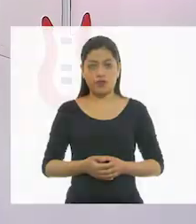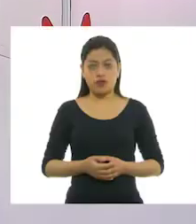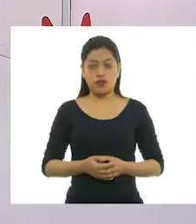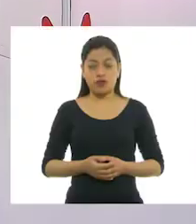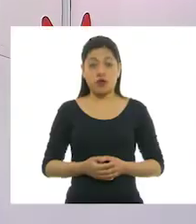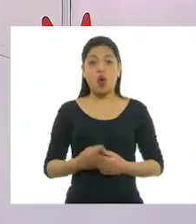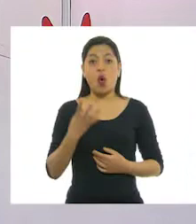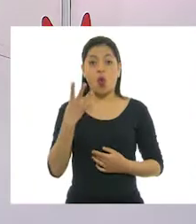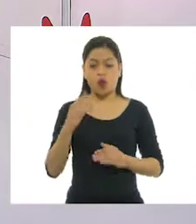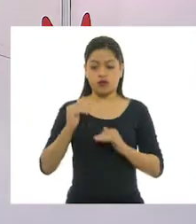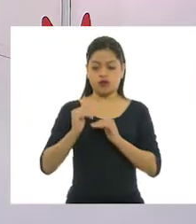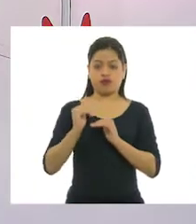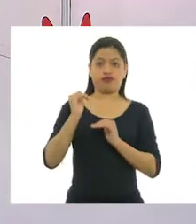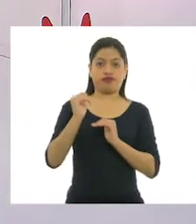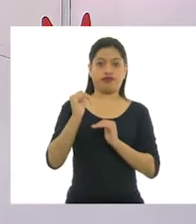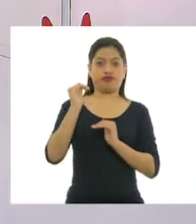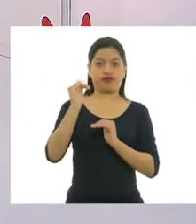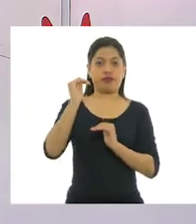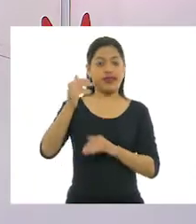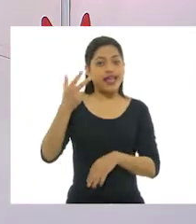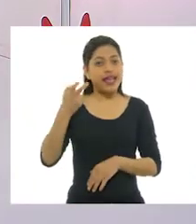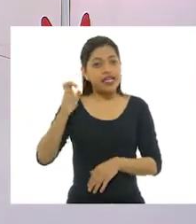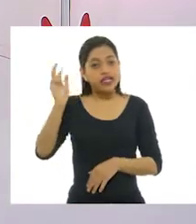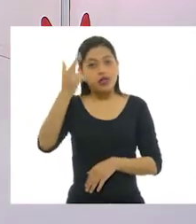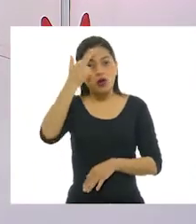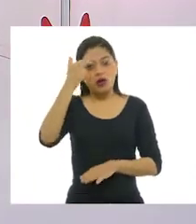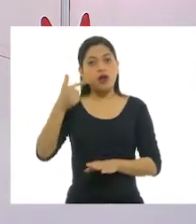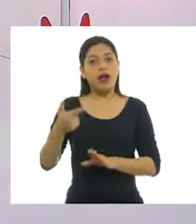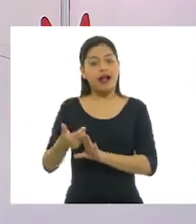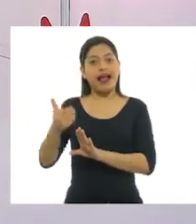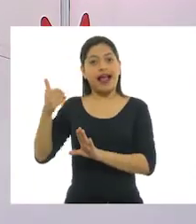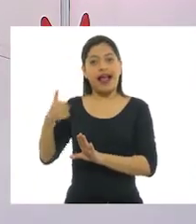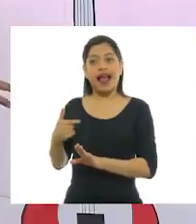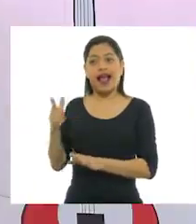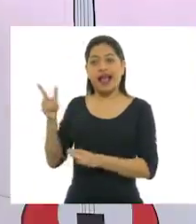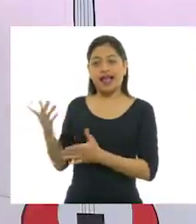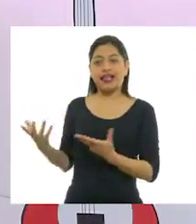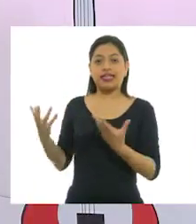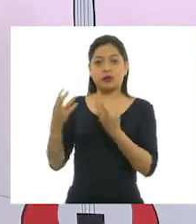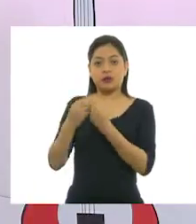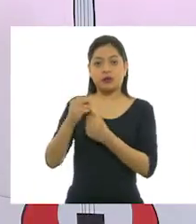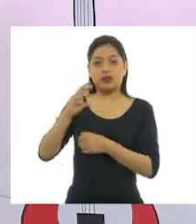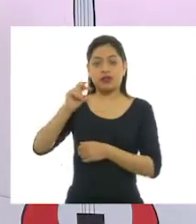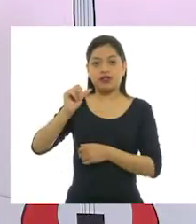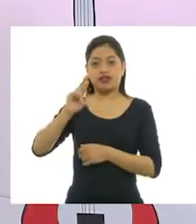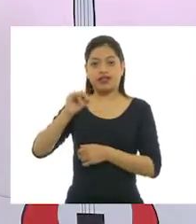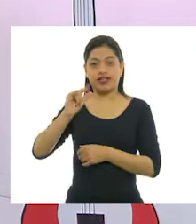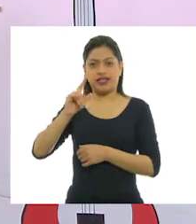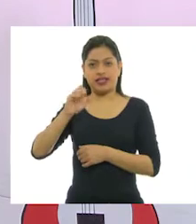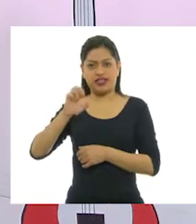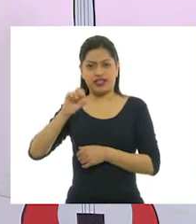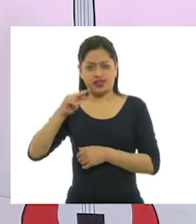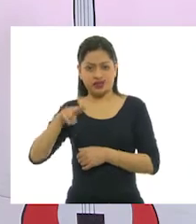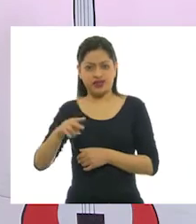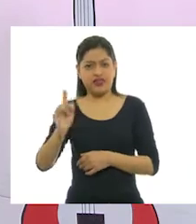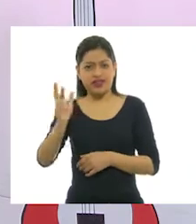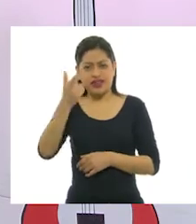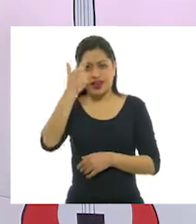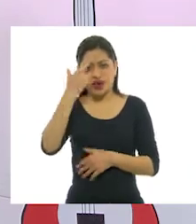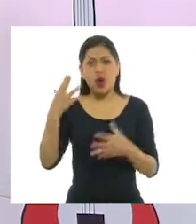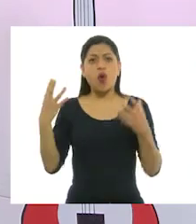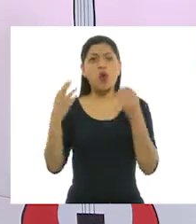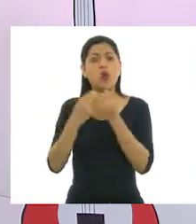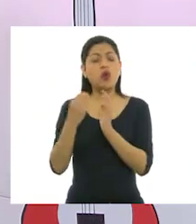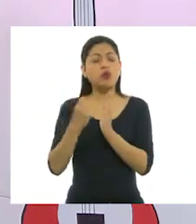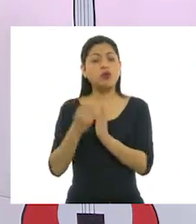Son cuatro escalas. Y esto me recuerda a cuando estuvo con nosotros Sally Mason. ¿Se acuerdan? Que tuvimos una clase hermosa y que ella